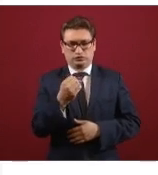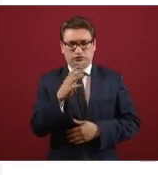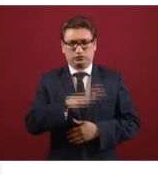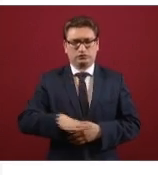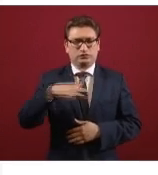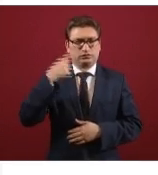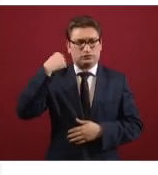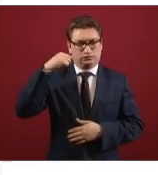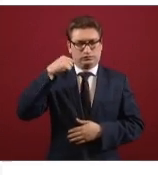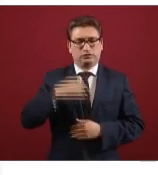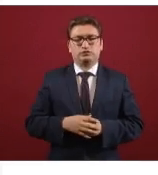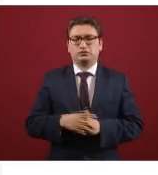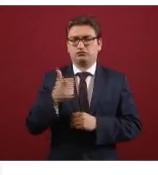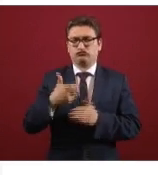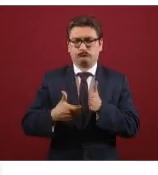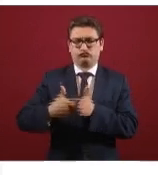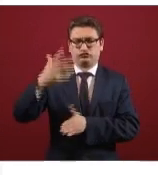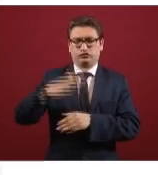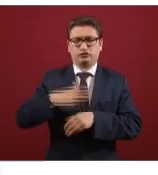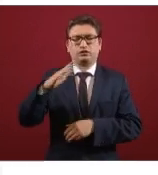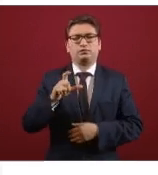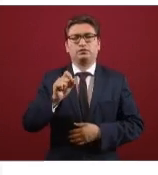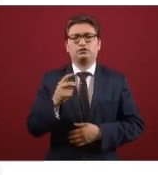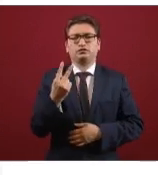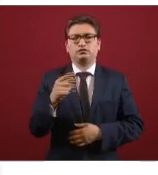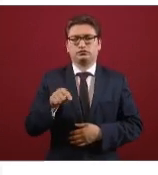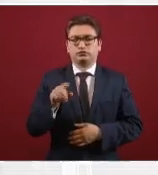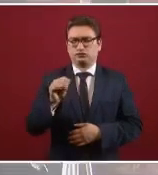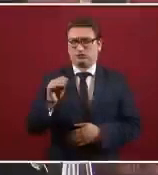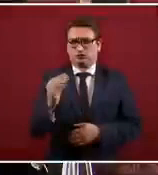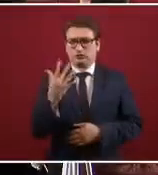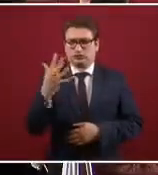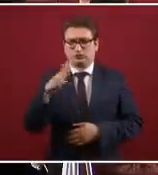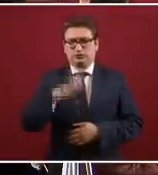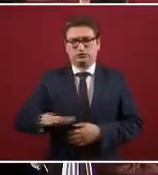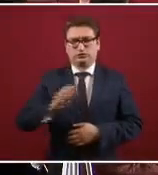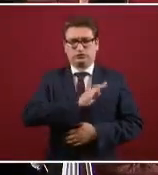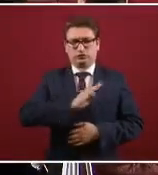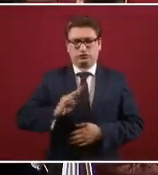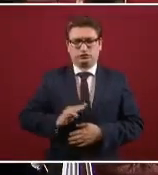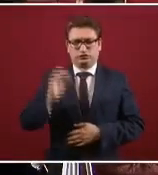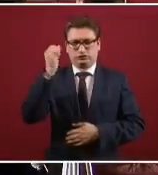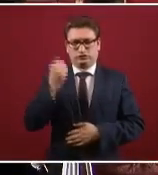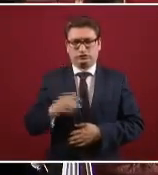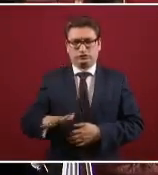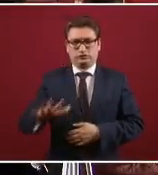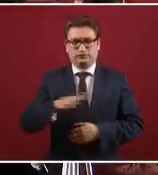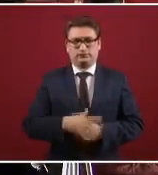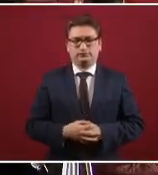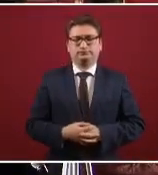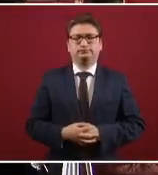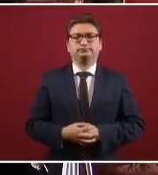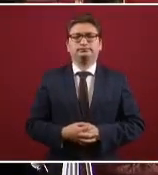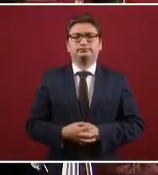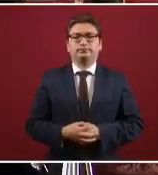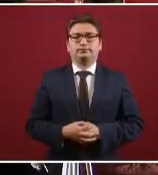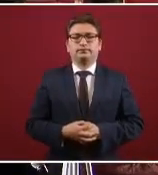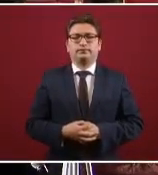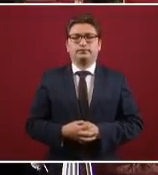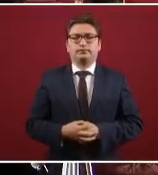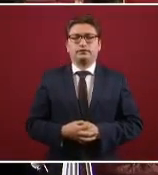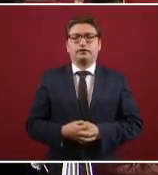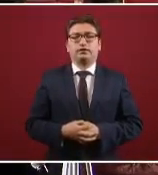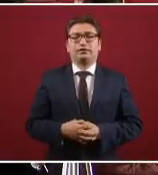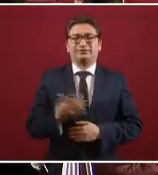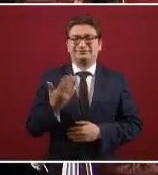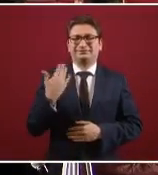tabasco y el más caro en 22 95 en el municipio de sinaloa del estado de sinaloa y